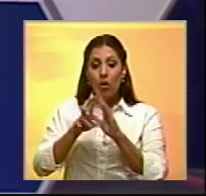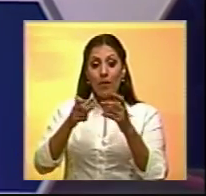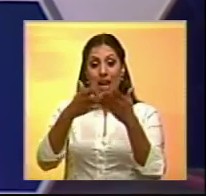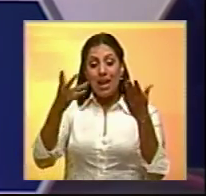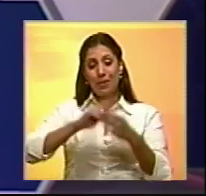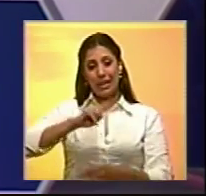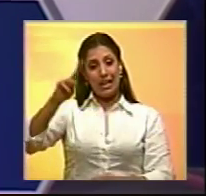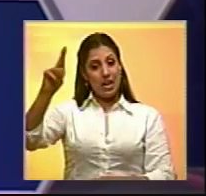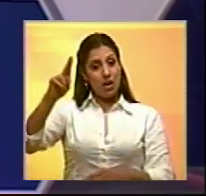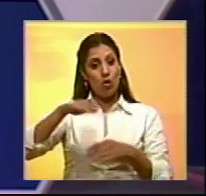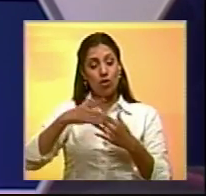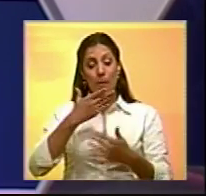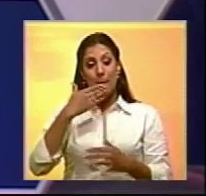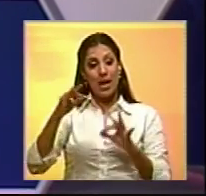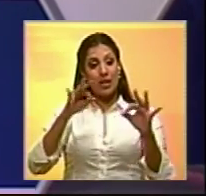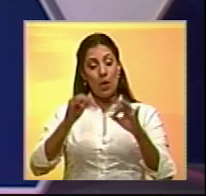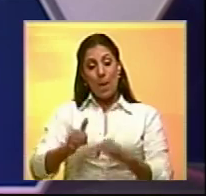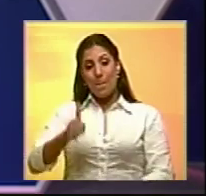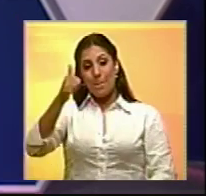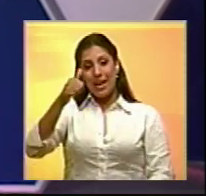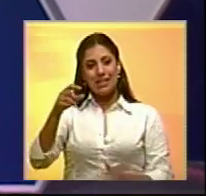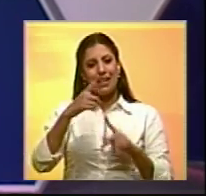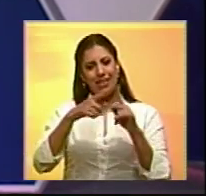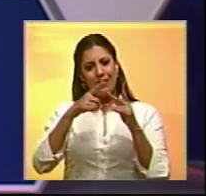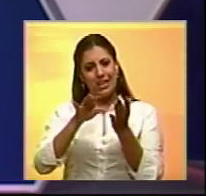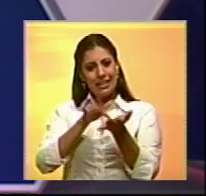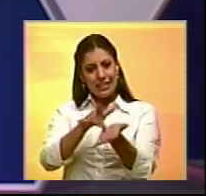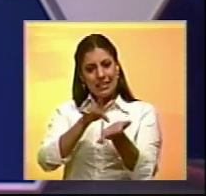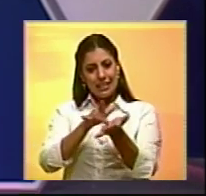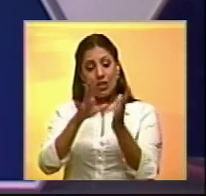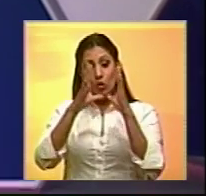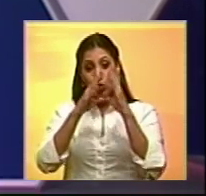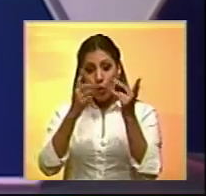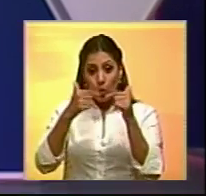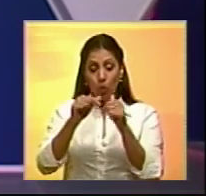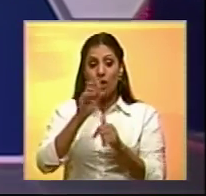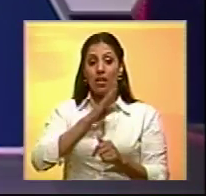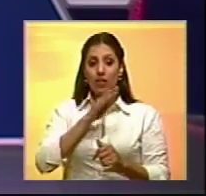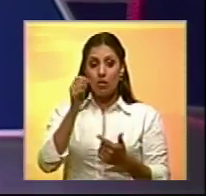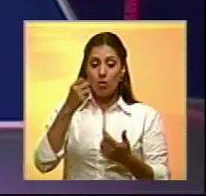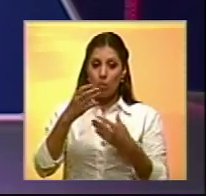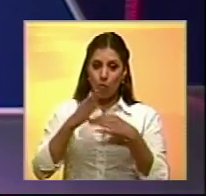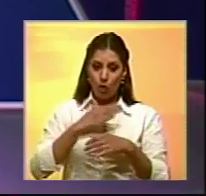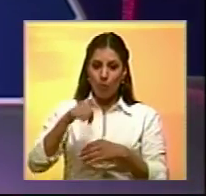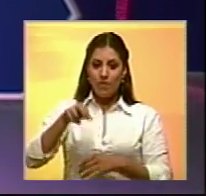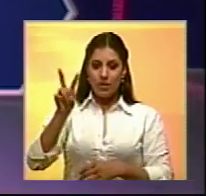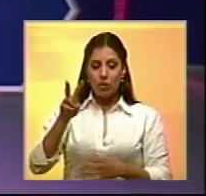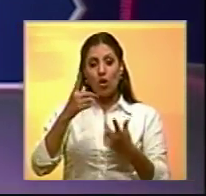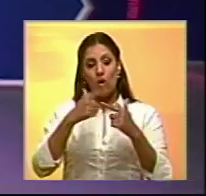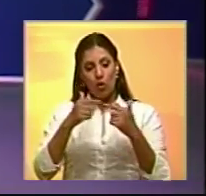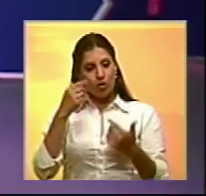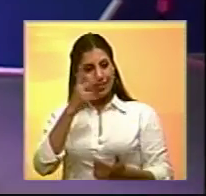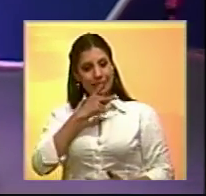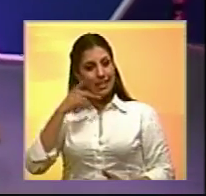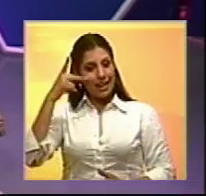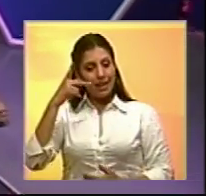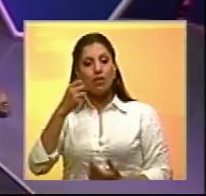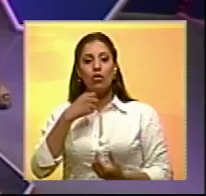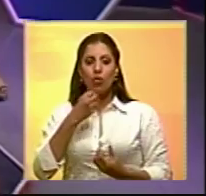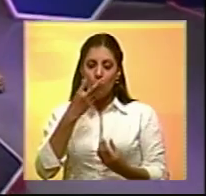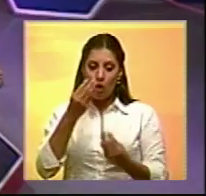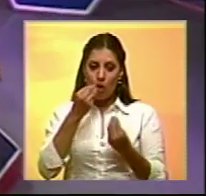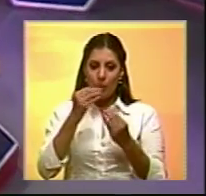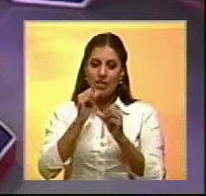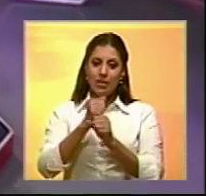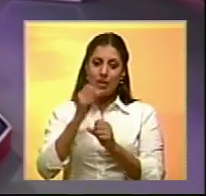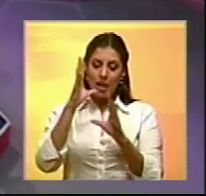de récord Guinness como el artista con mayor cantidad de álbumes en el tope de las listas de Billboard de música tropical. Soy Carilis Cuadros, les deseo buen